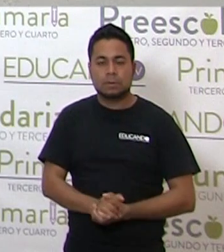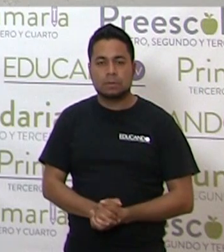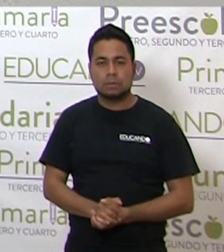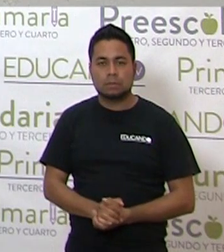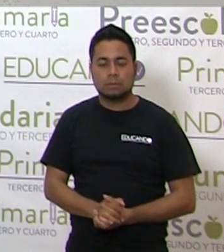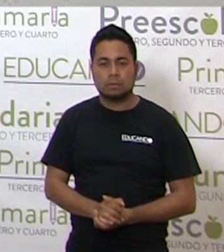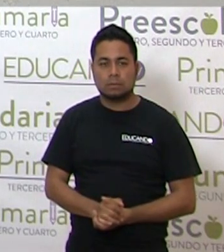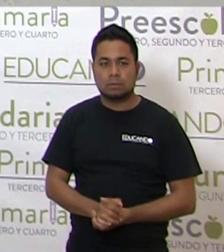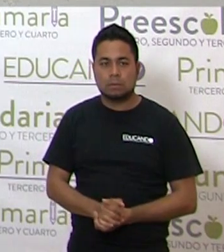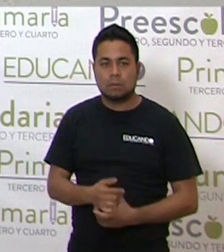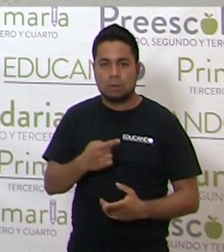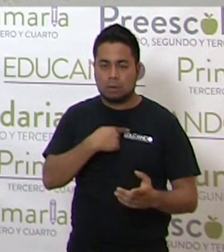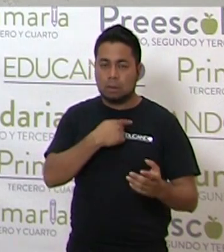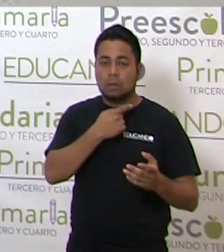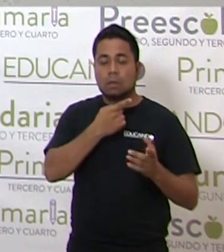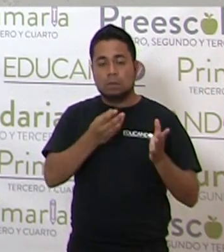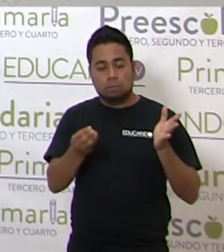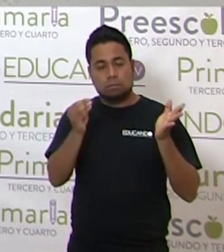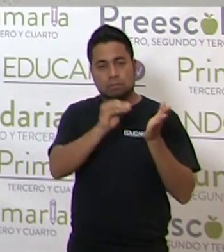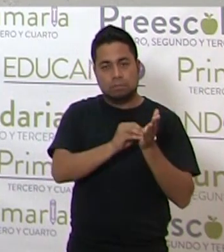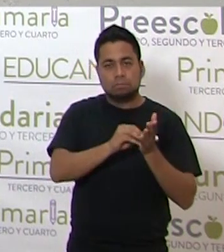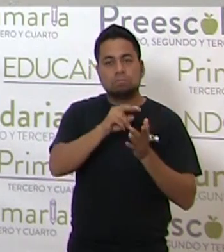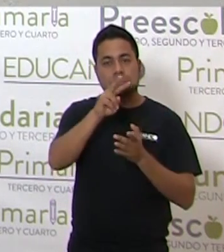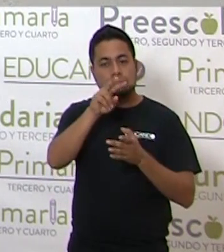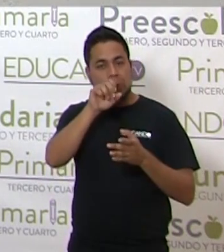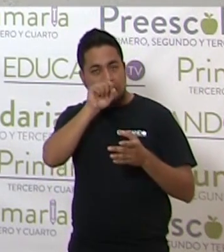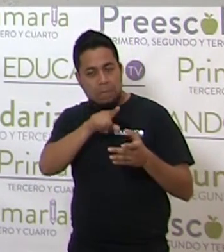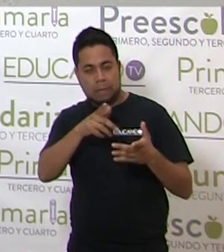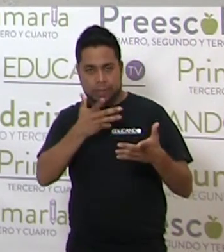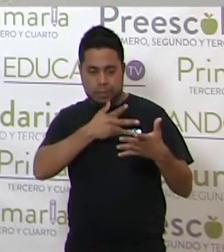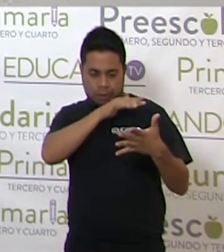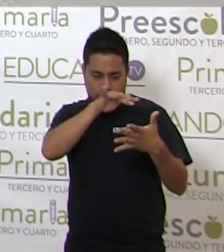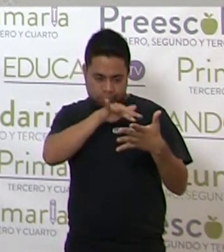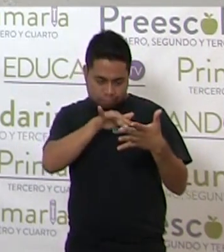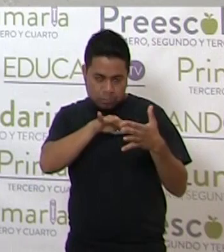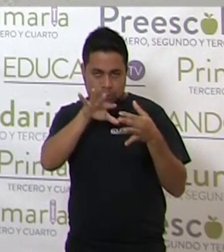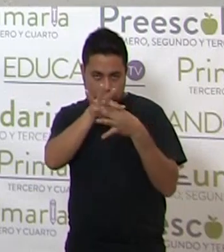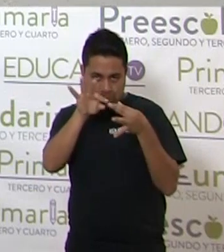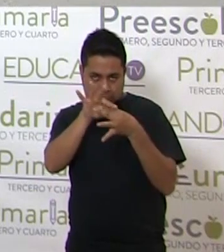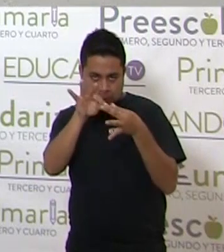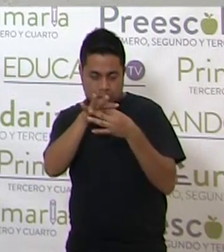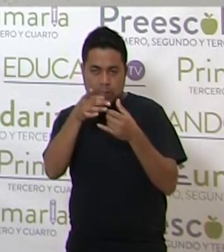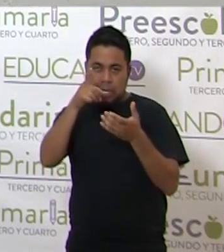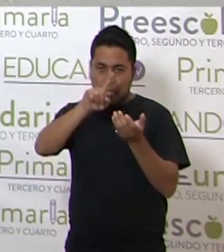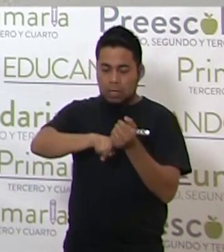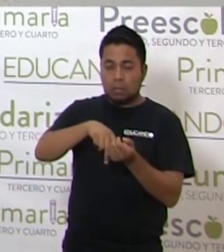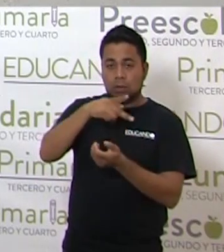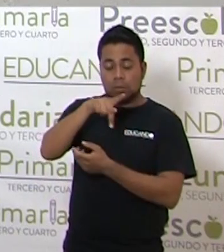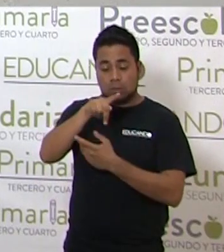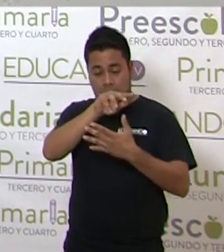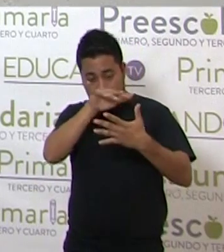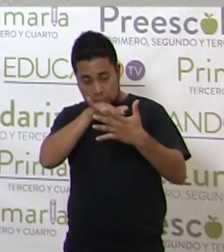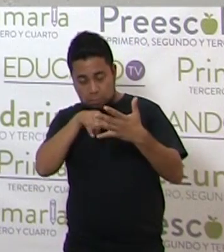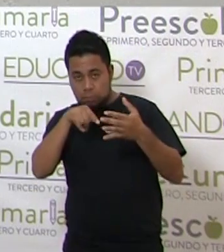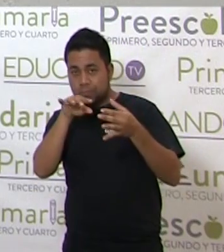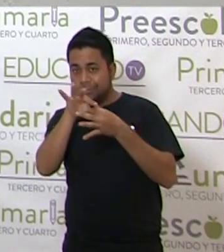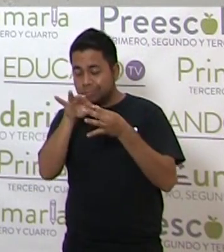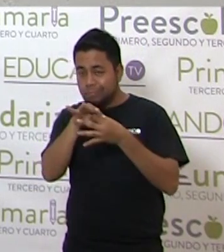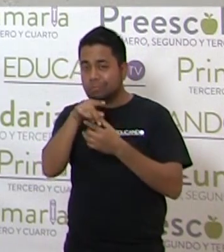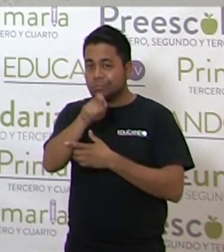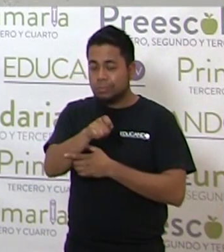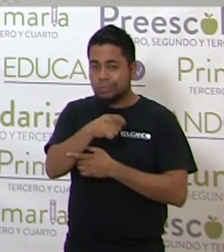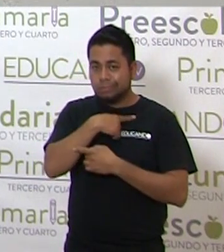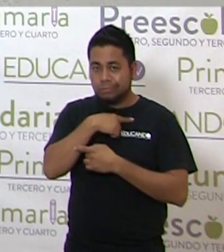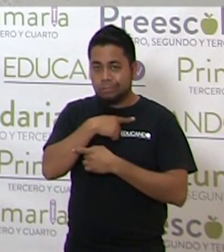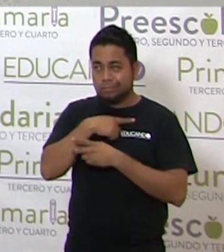¿Sí? Este otro texto, que también es expositivo, pero este texto, niños, no lo